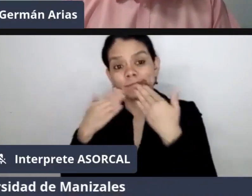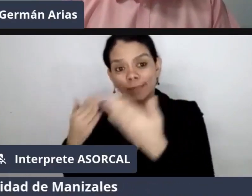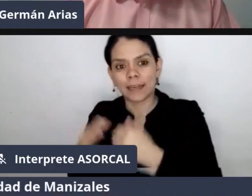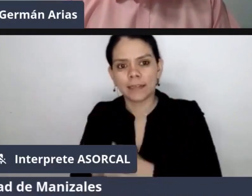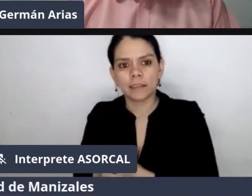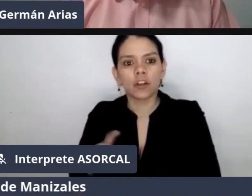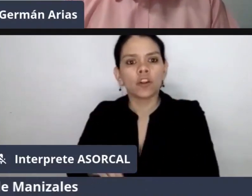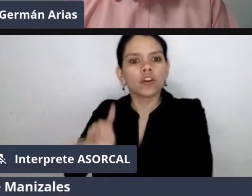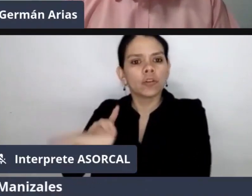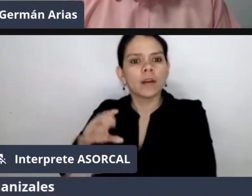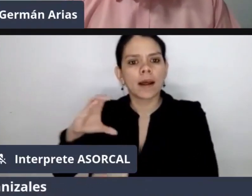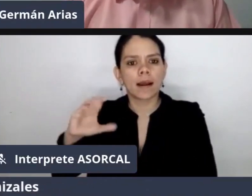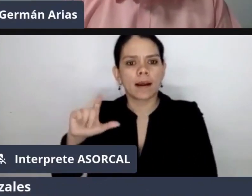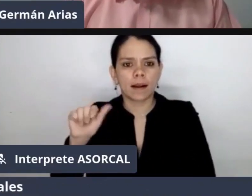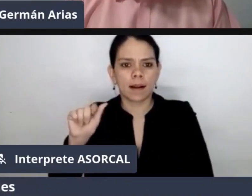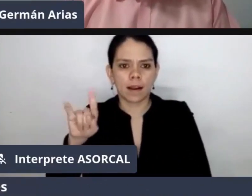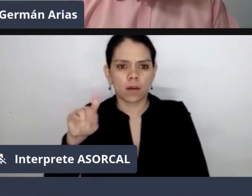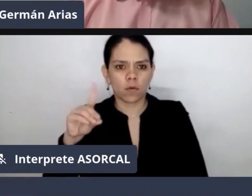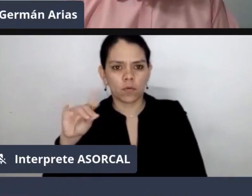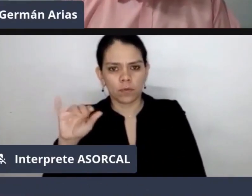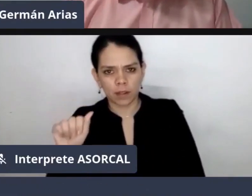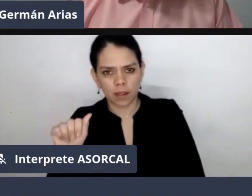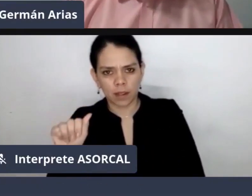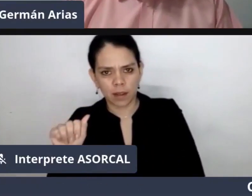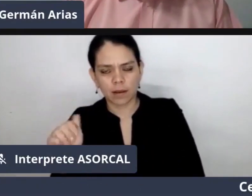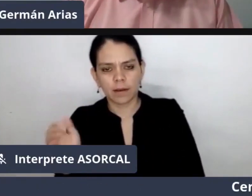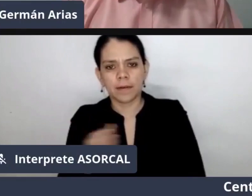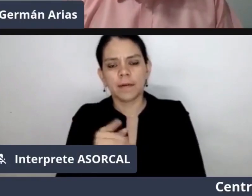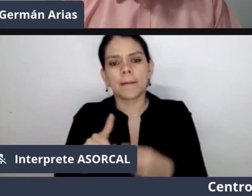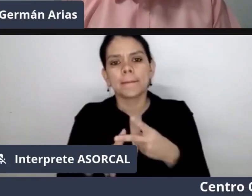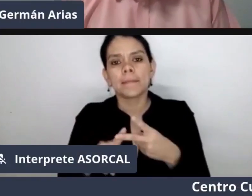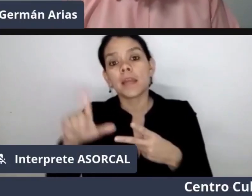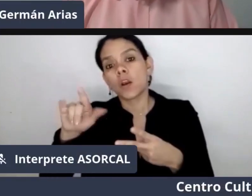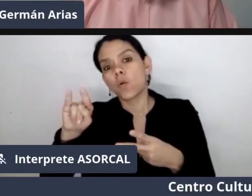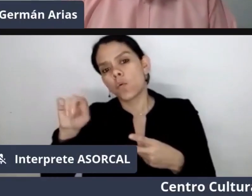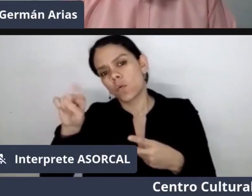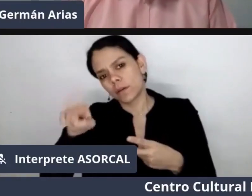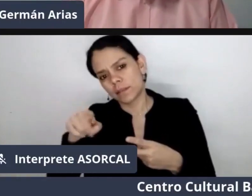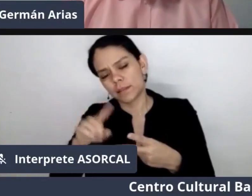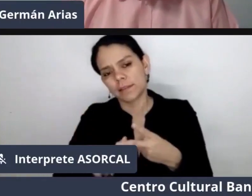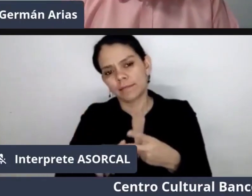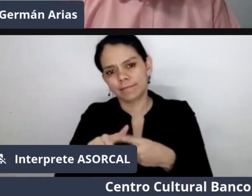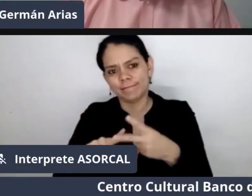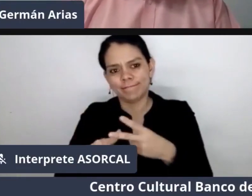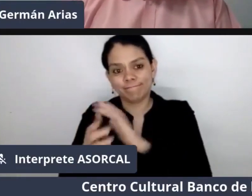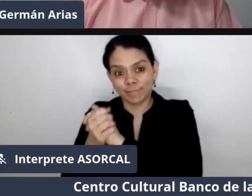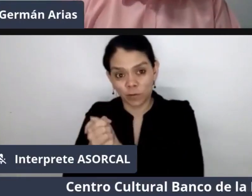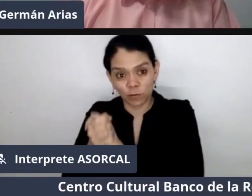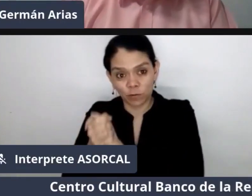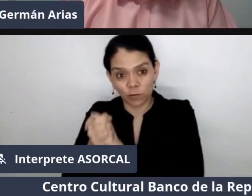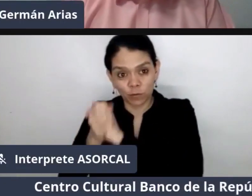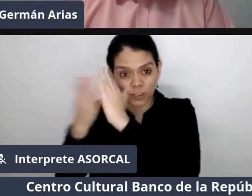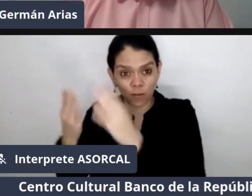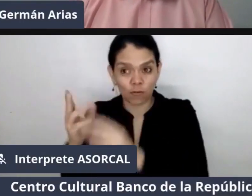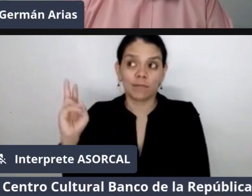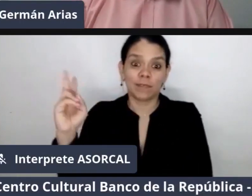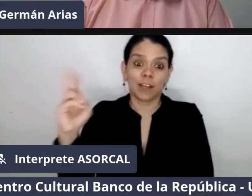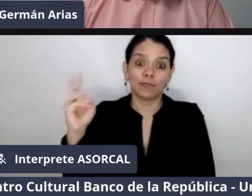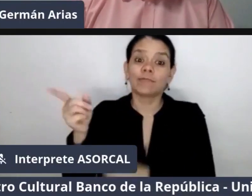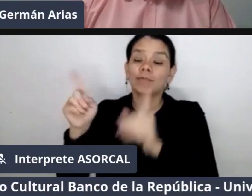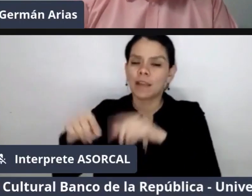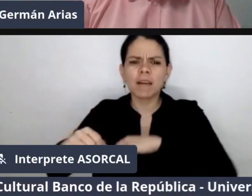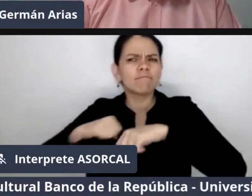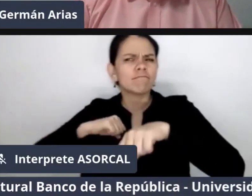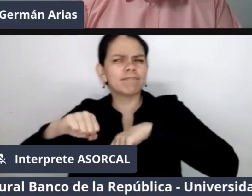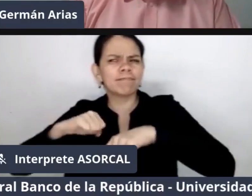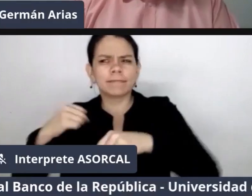Albarán y Luis Ospina Carvajal, a quienes les enviamos desde acá un saludo, porque ellos también son los gestores y productores de este